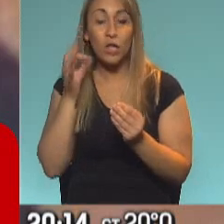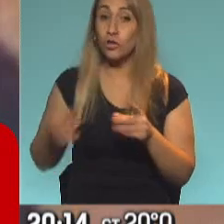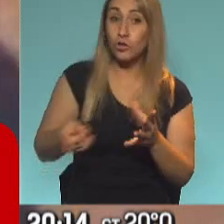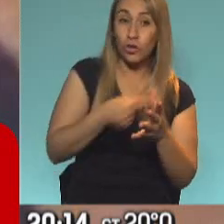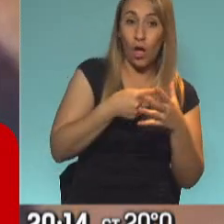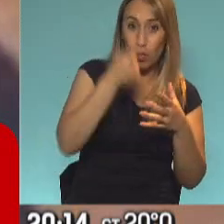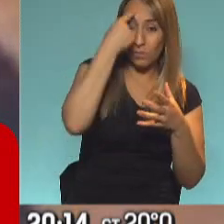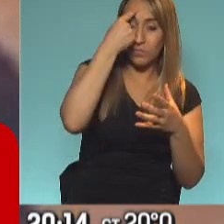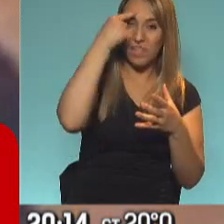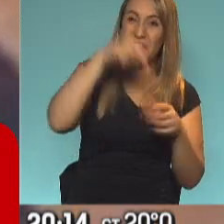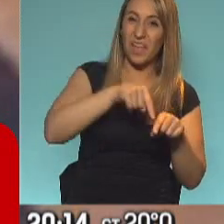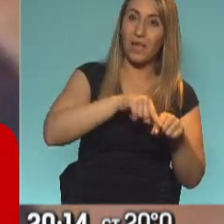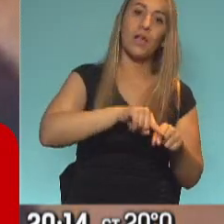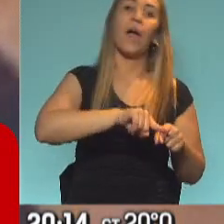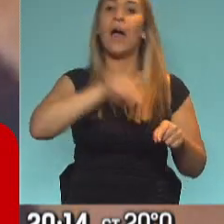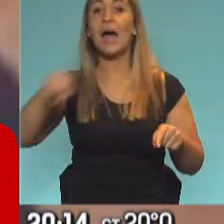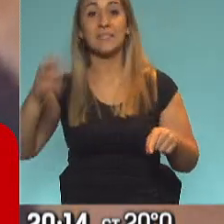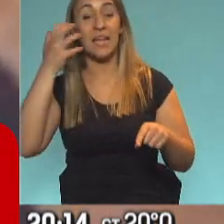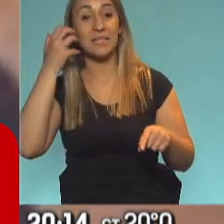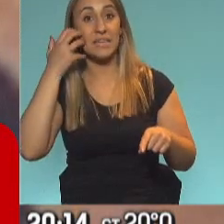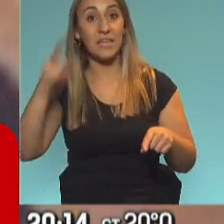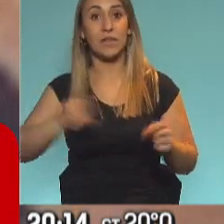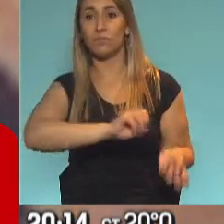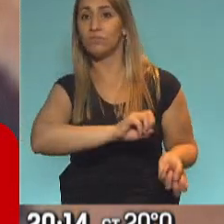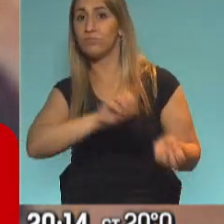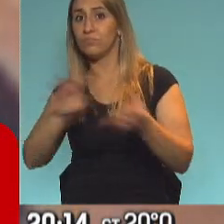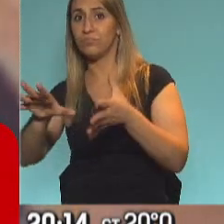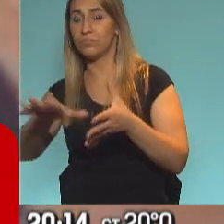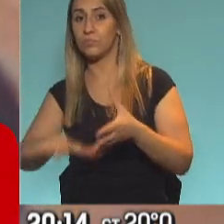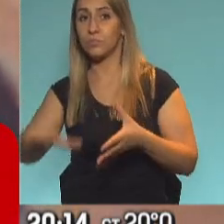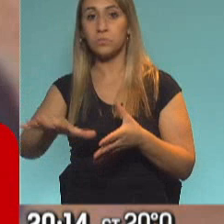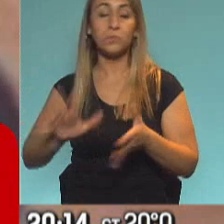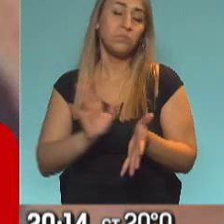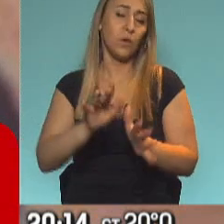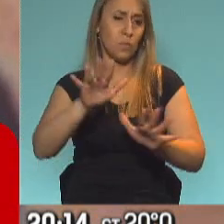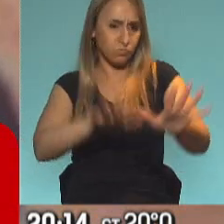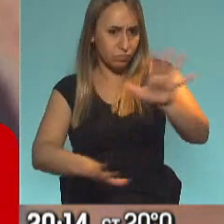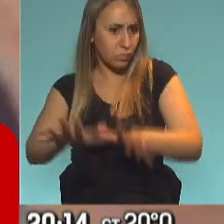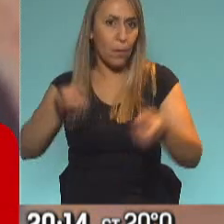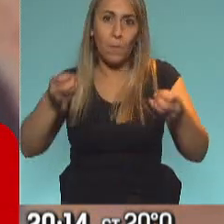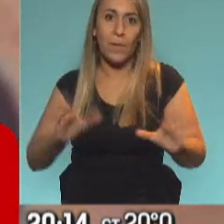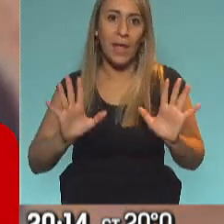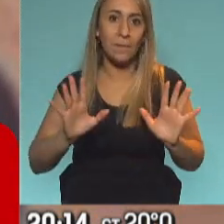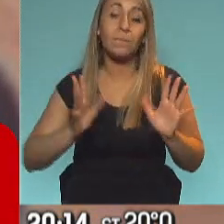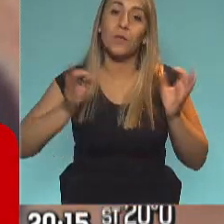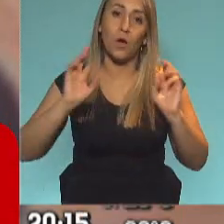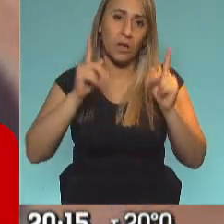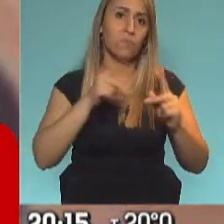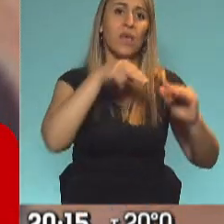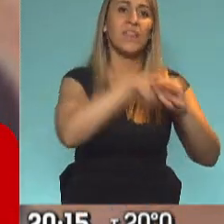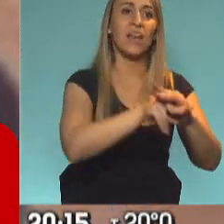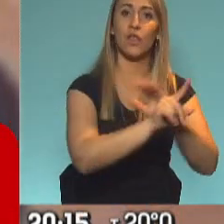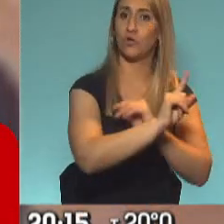a San Andrés estaba todo bien, o sea, estaba todo programado. No hay internación, pero